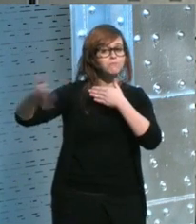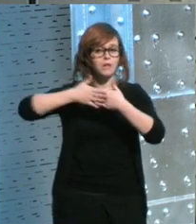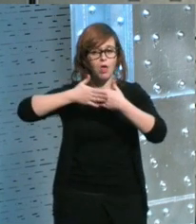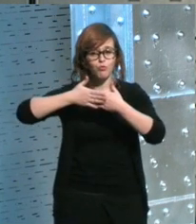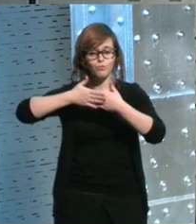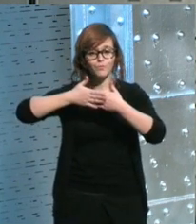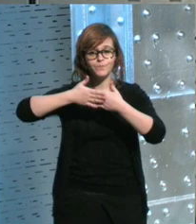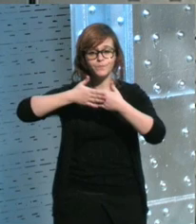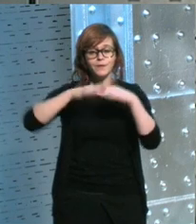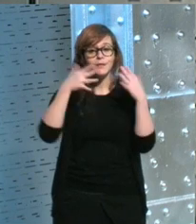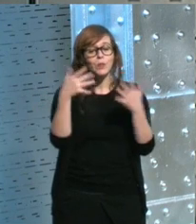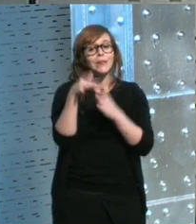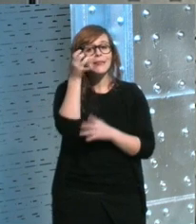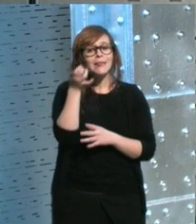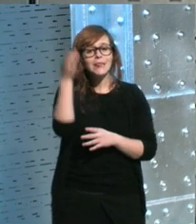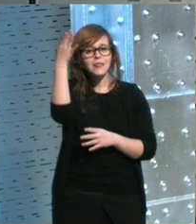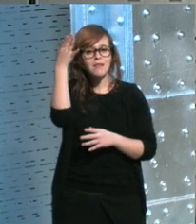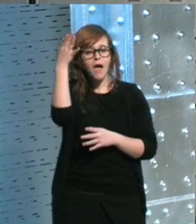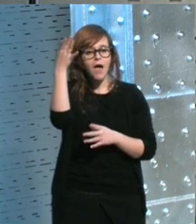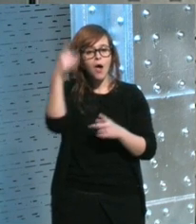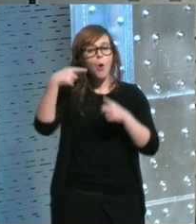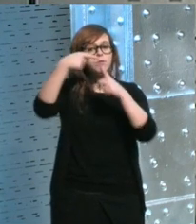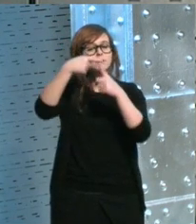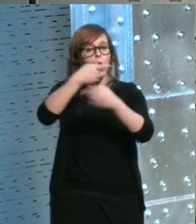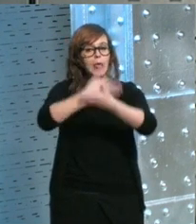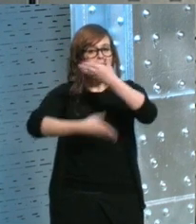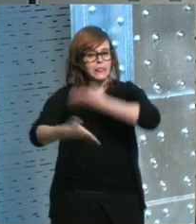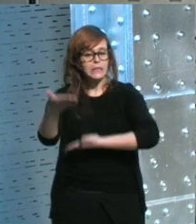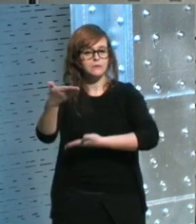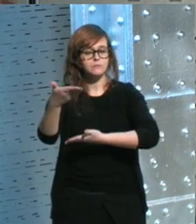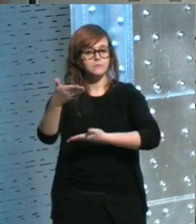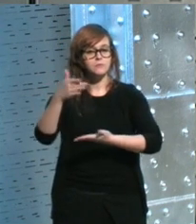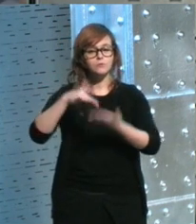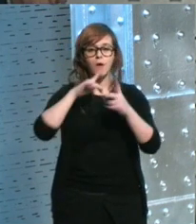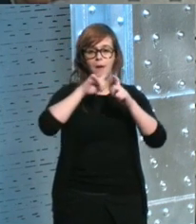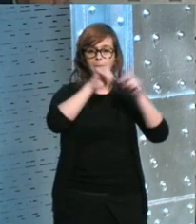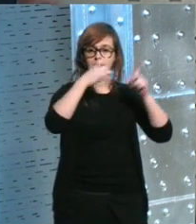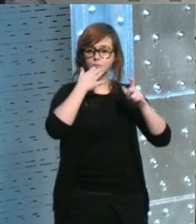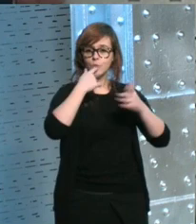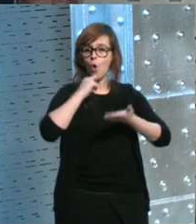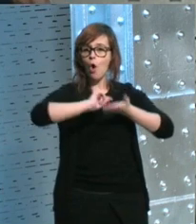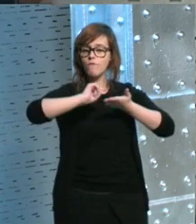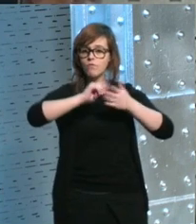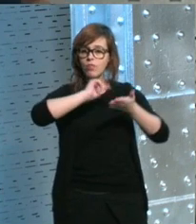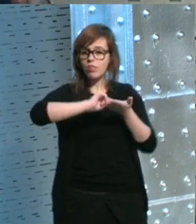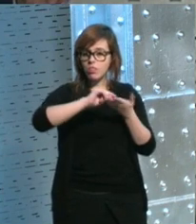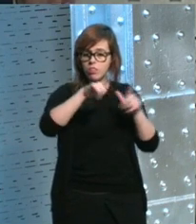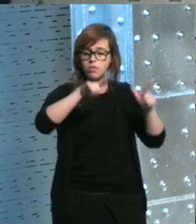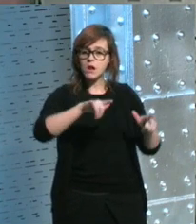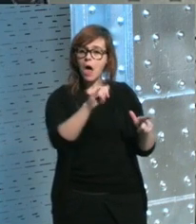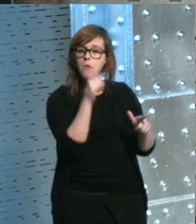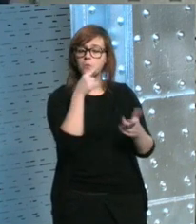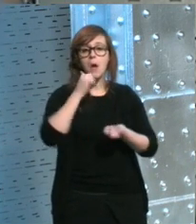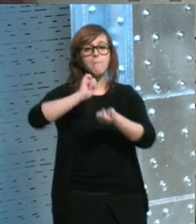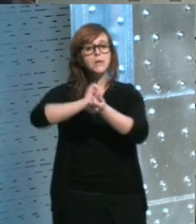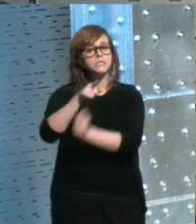que hubiera un intercambio, con lo cual la empresa dice, tengo una oficina que puedo prestar durante 15